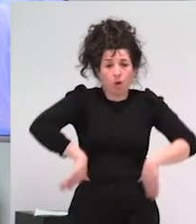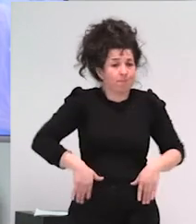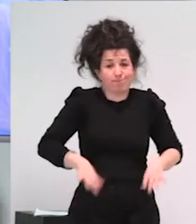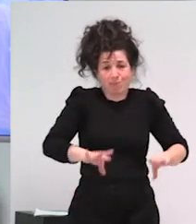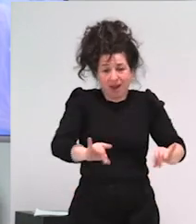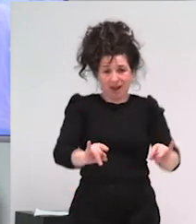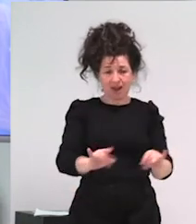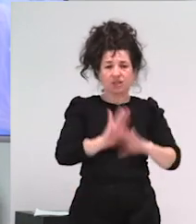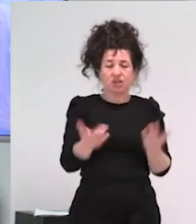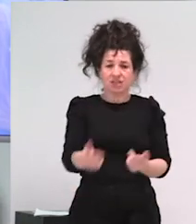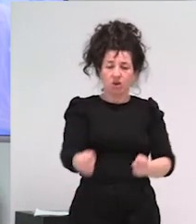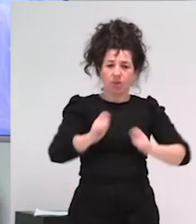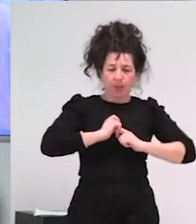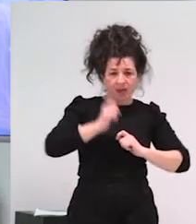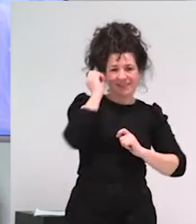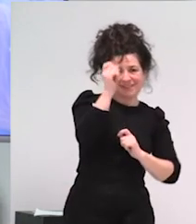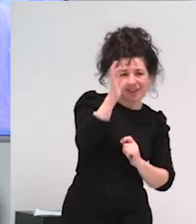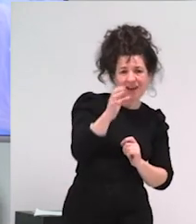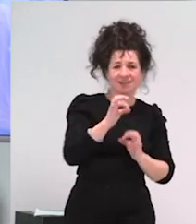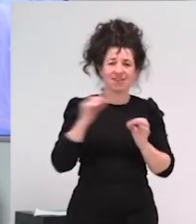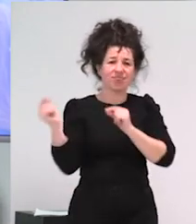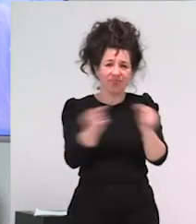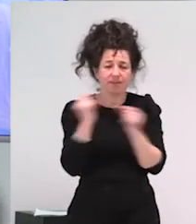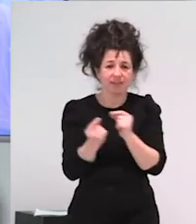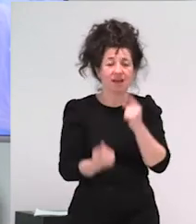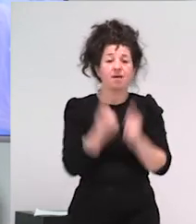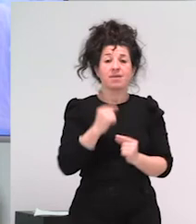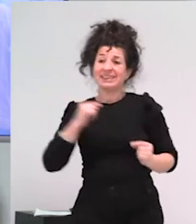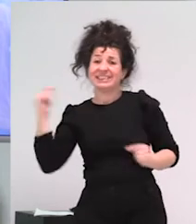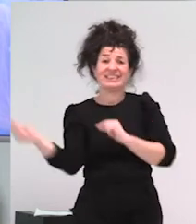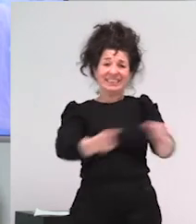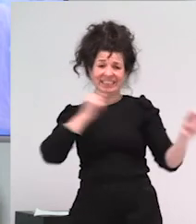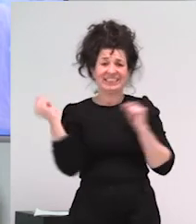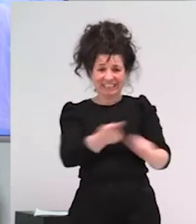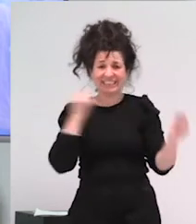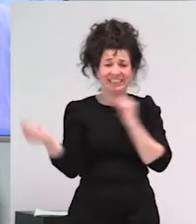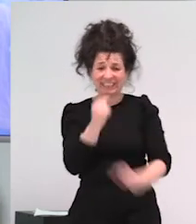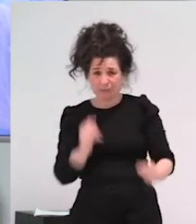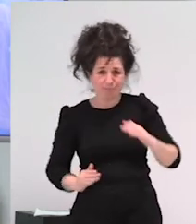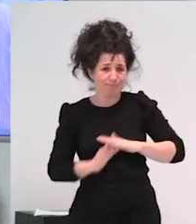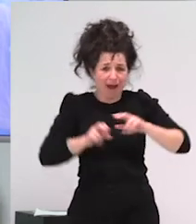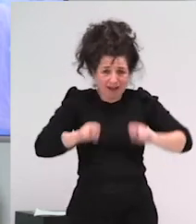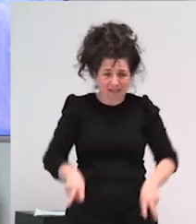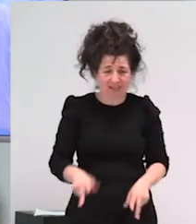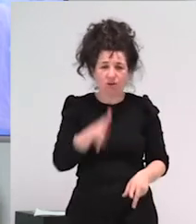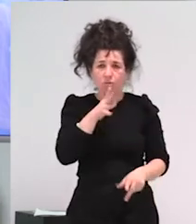tener debates, charlas, discutir y hasta a veces discutir sin parar, por tener ciertos